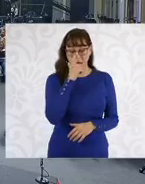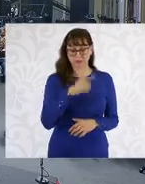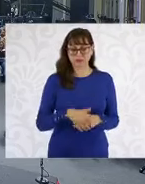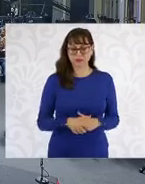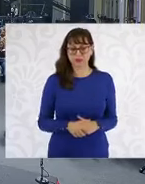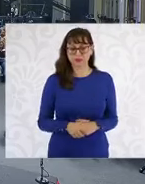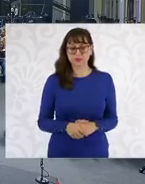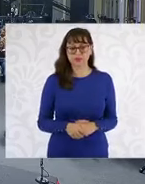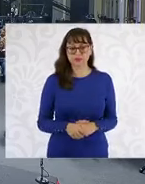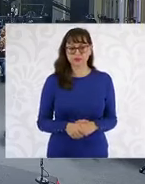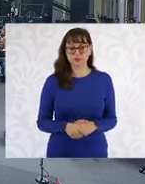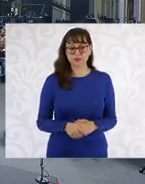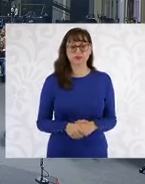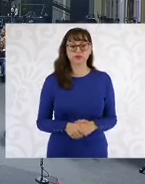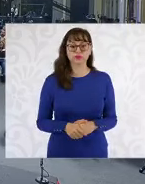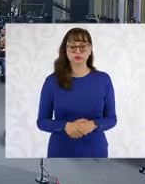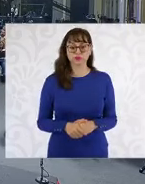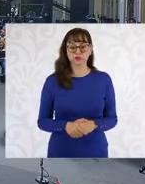Porque